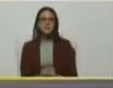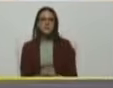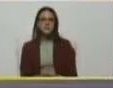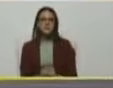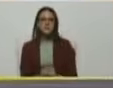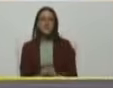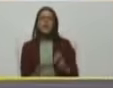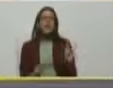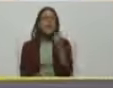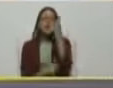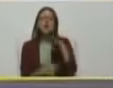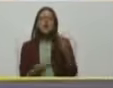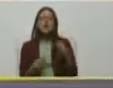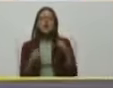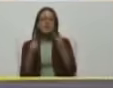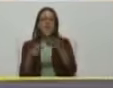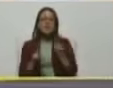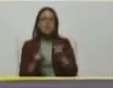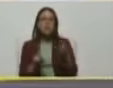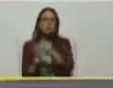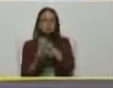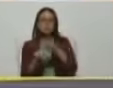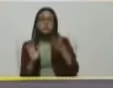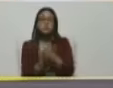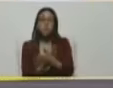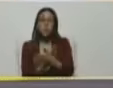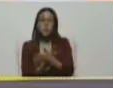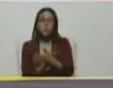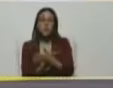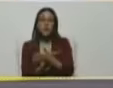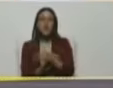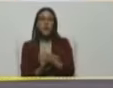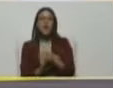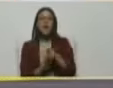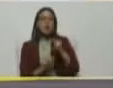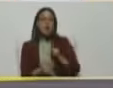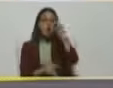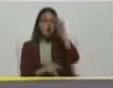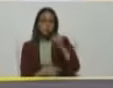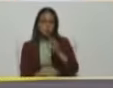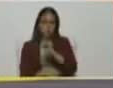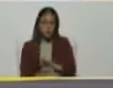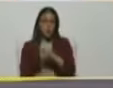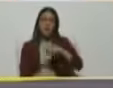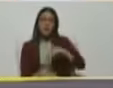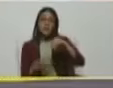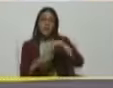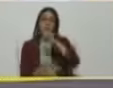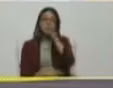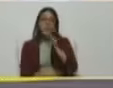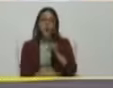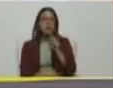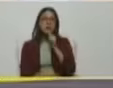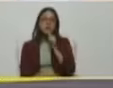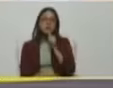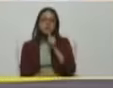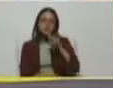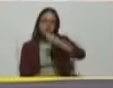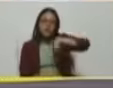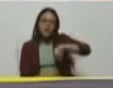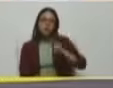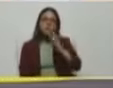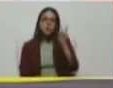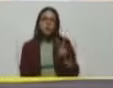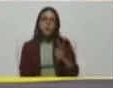Los únicos que garantizamos el norte de Sudamérica en paz somos nosotros.